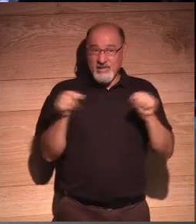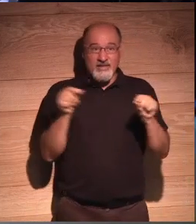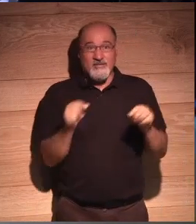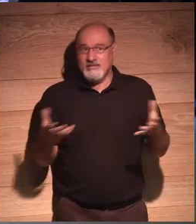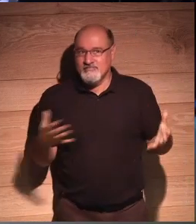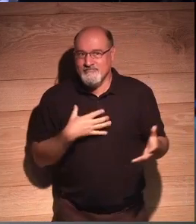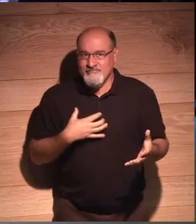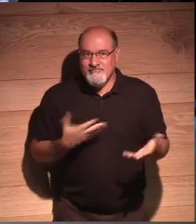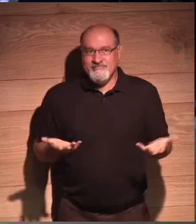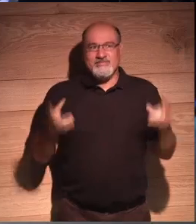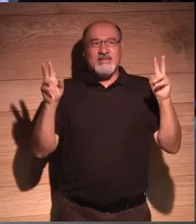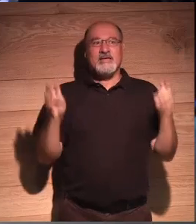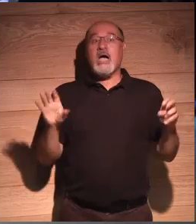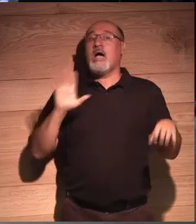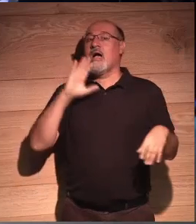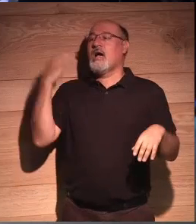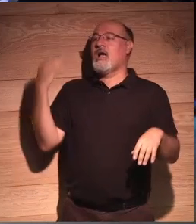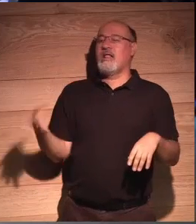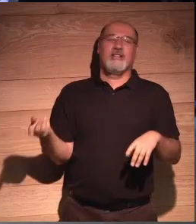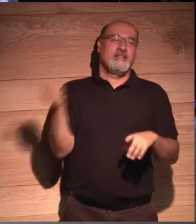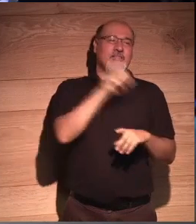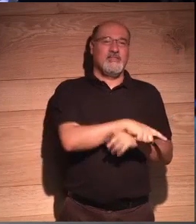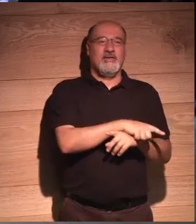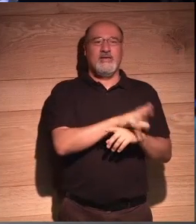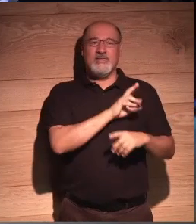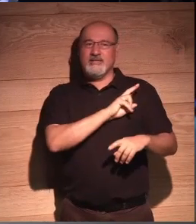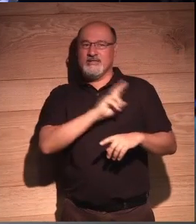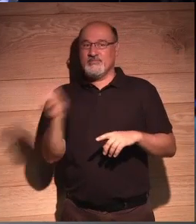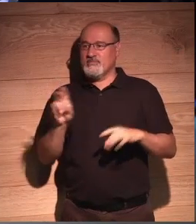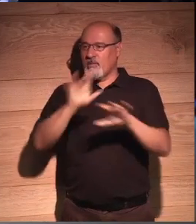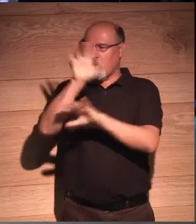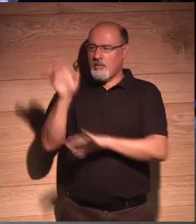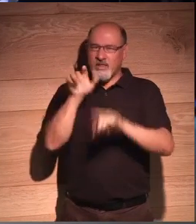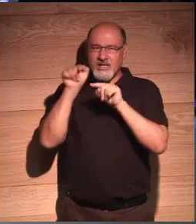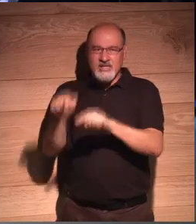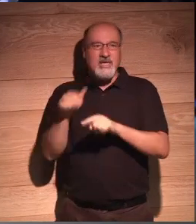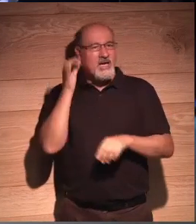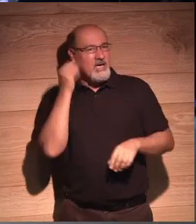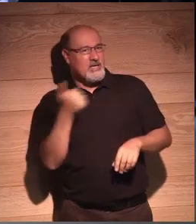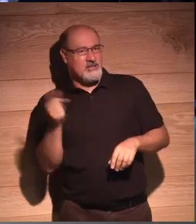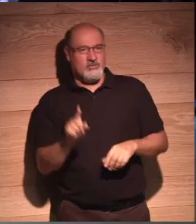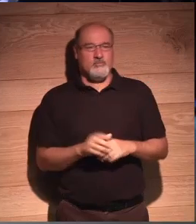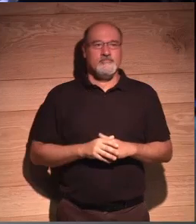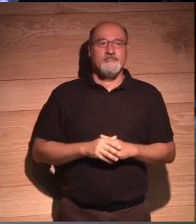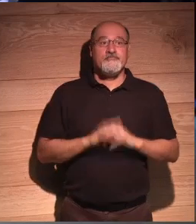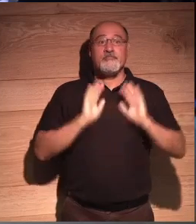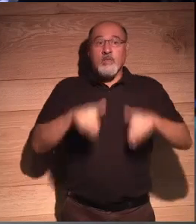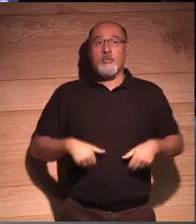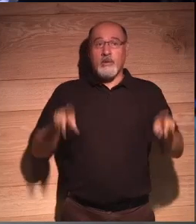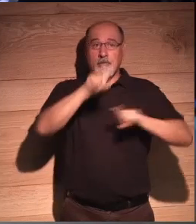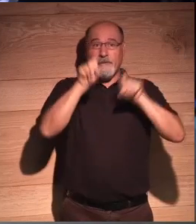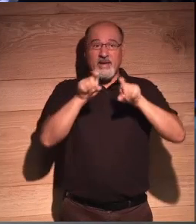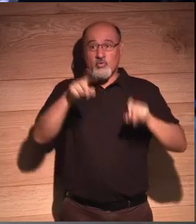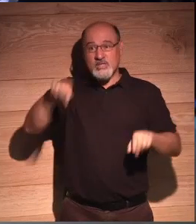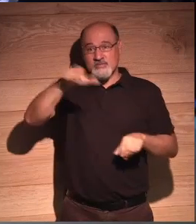nada. No, decía a ti. No. Creía que decías a ella. Ahí vale convencido, claro. Vale. Vamos a volver a preguntas porque